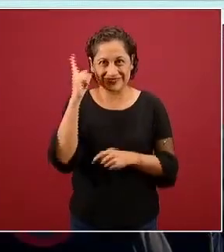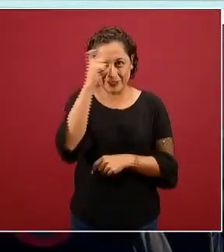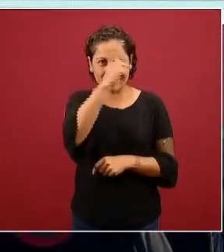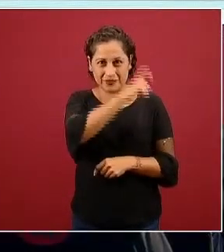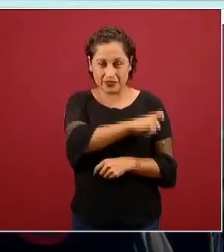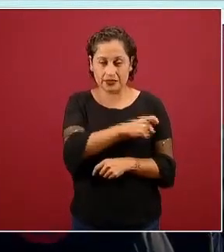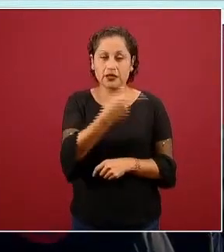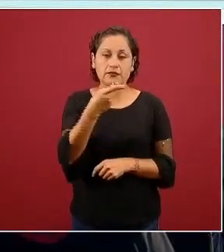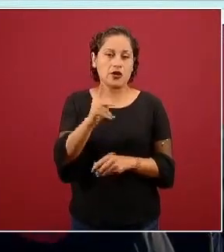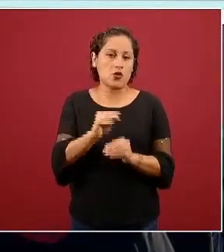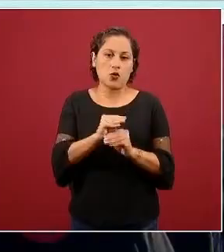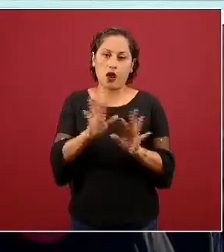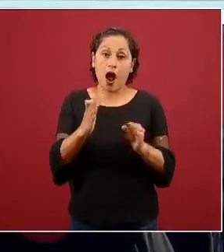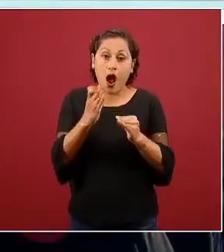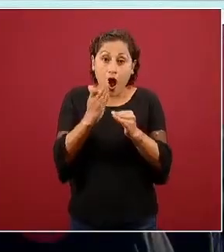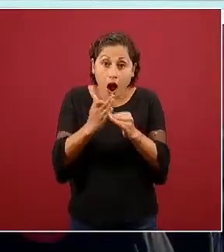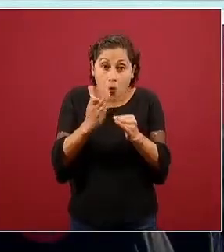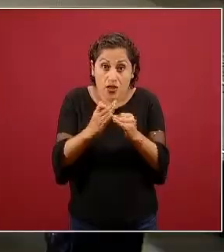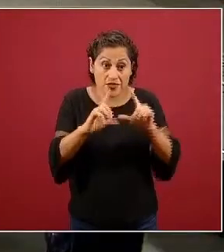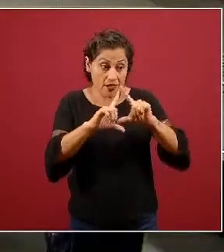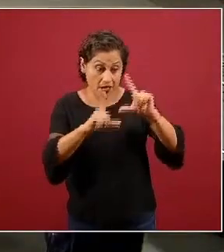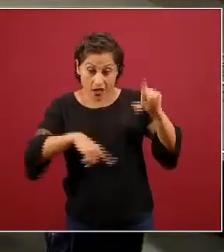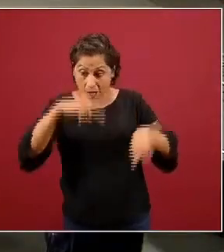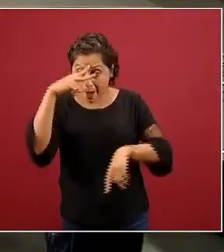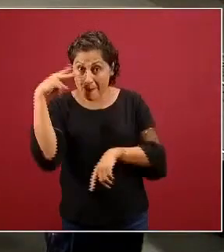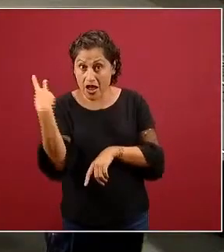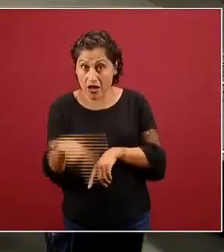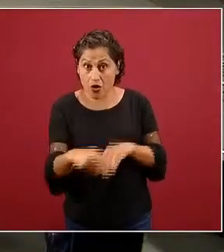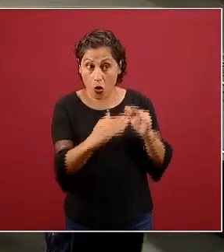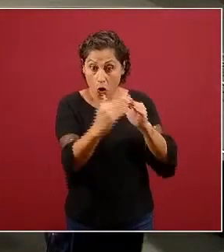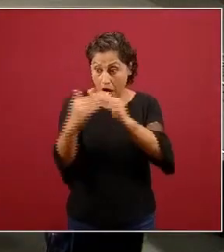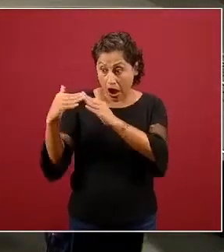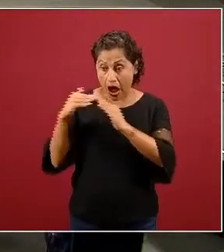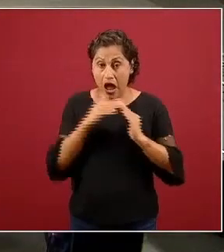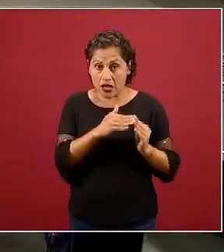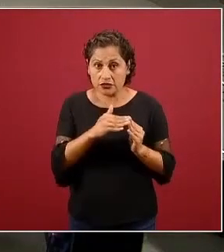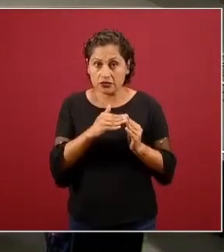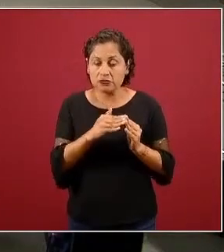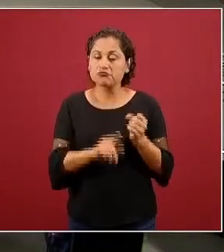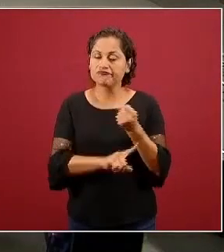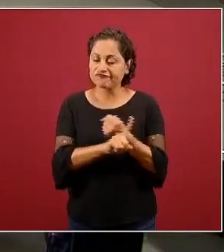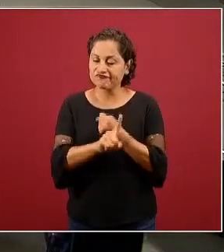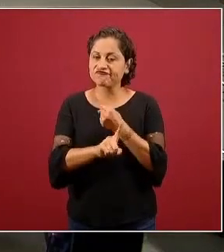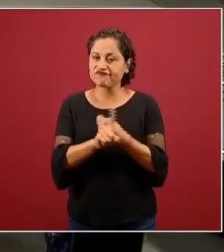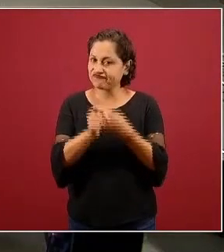están presentando en muchos de los hogares mexicanos. La siguiente.